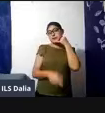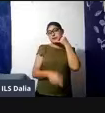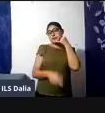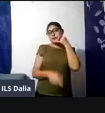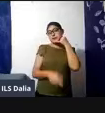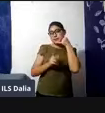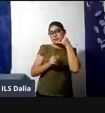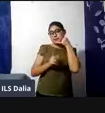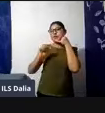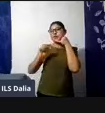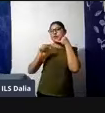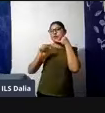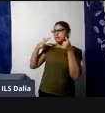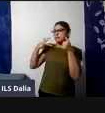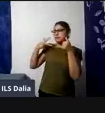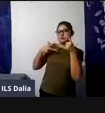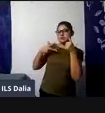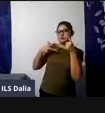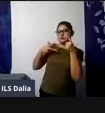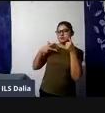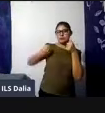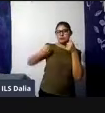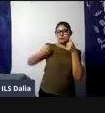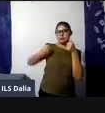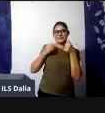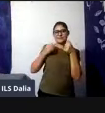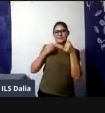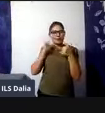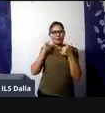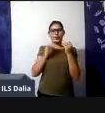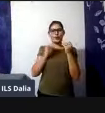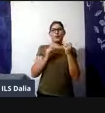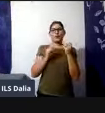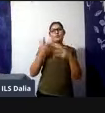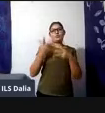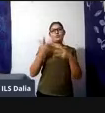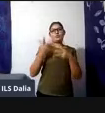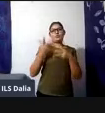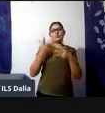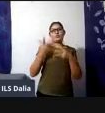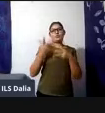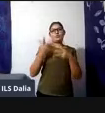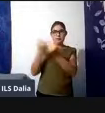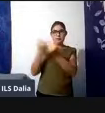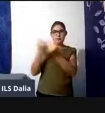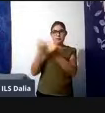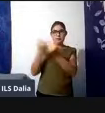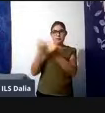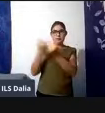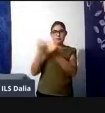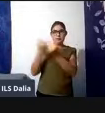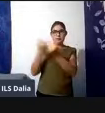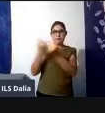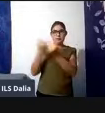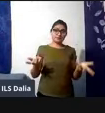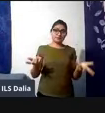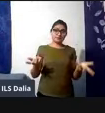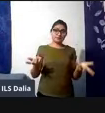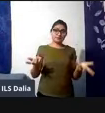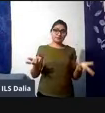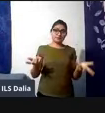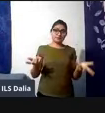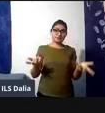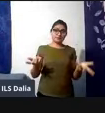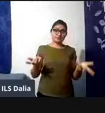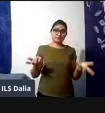sin miedo de grabarlo, tienes que asegurarte que la otra persona no vaya a la conversación. Porque todo hoy se saca